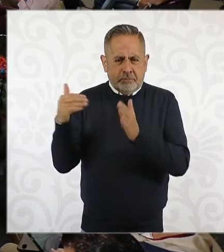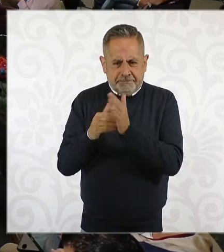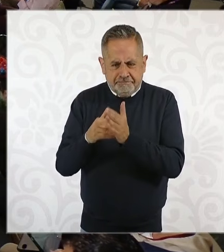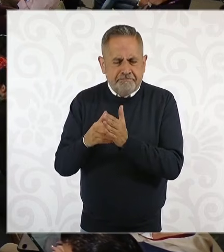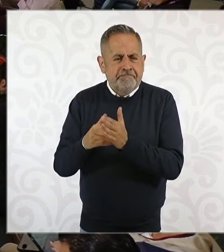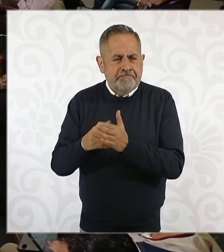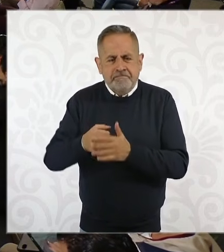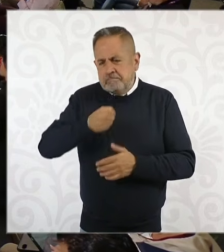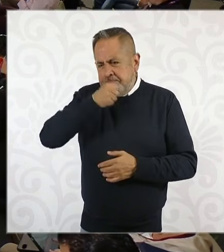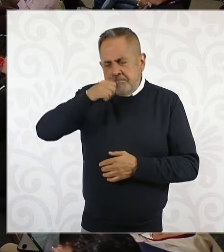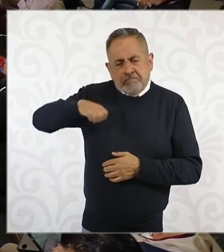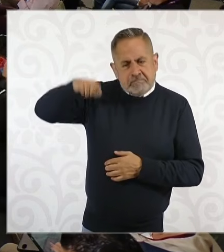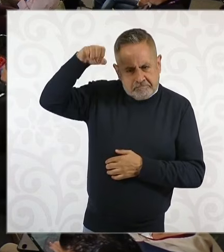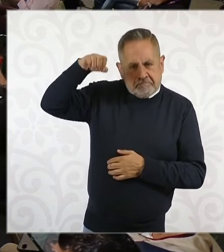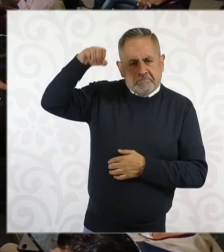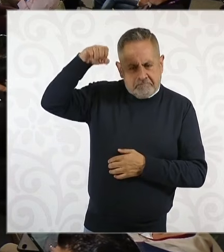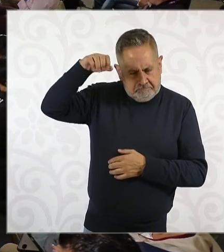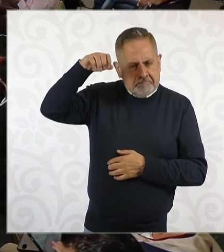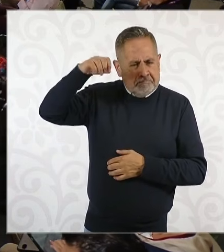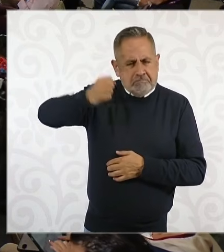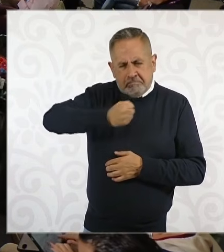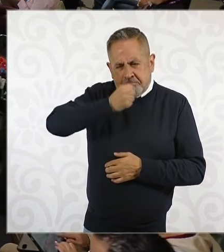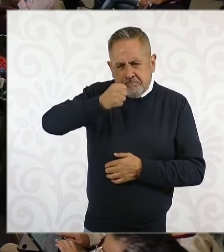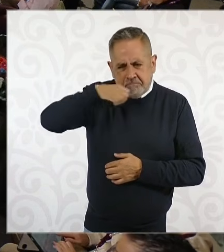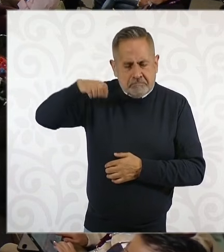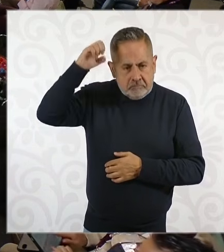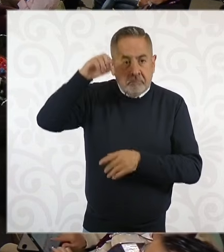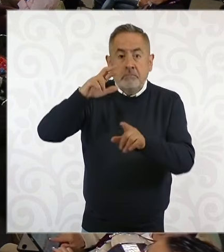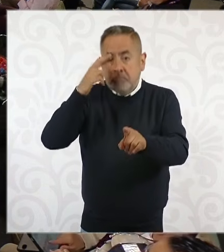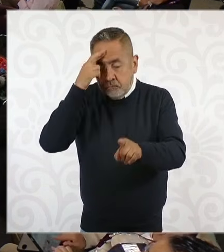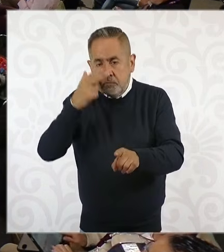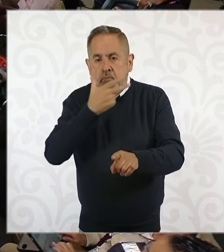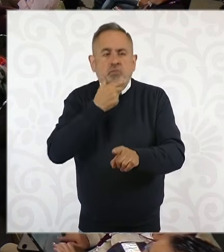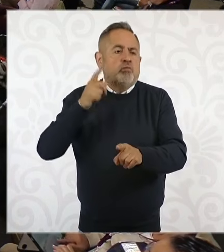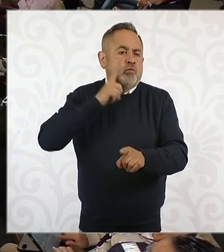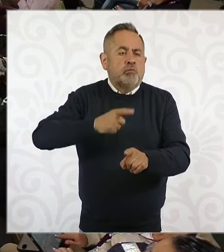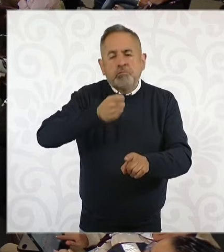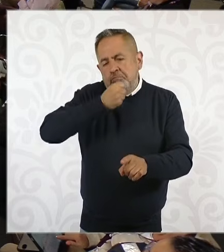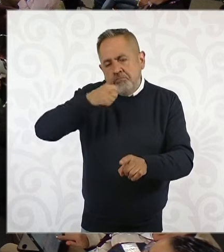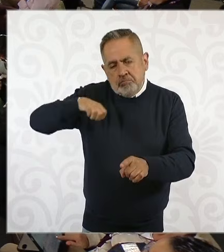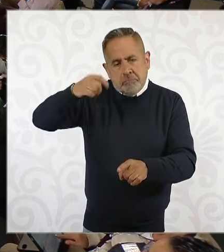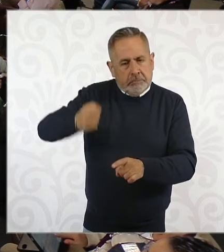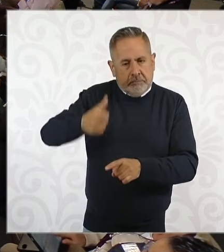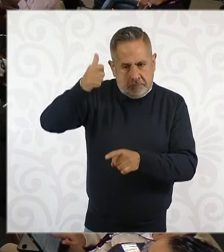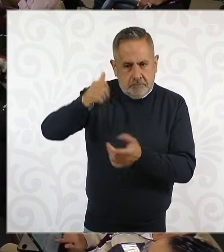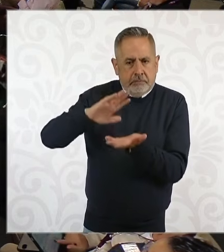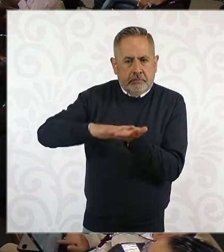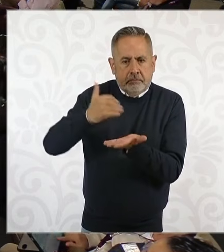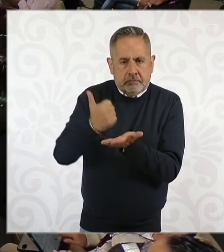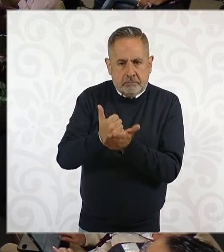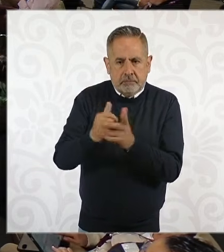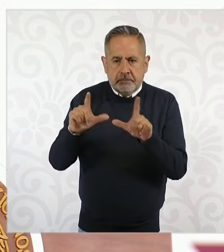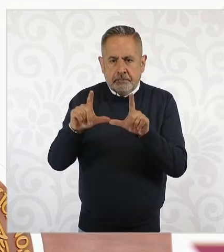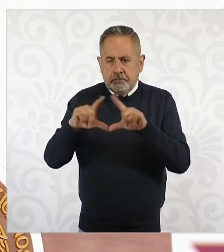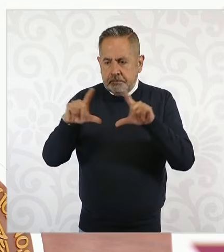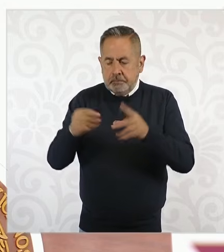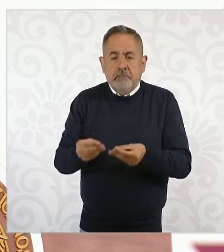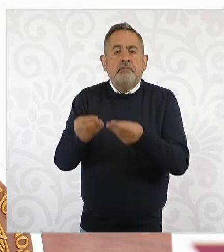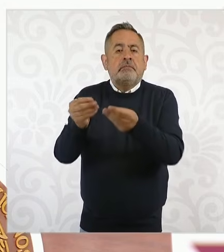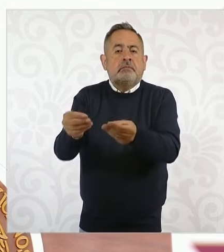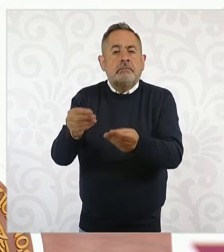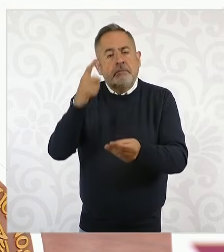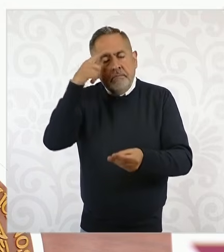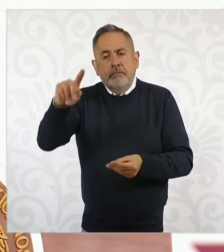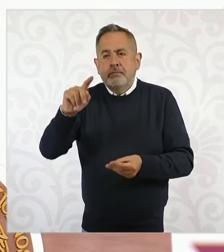1.200.000 adultos mayores. Recuerden que empezamos con adultas y adultos mayores en la credencialización del Servicio Universal de